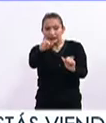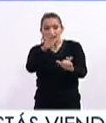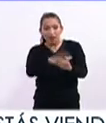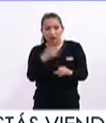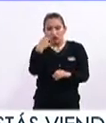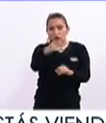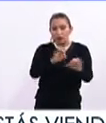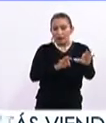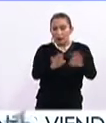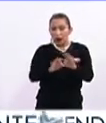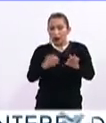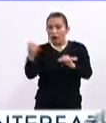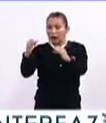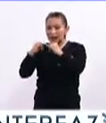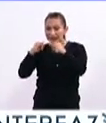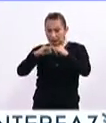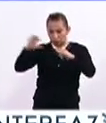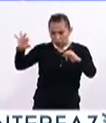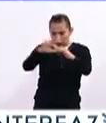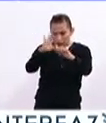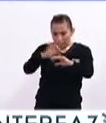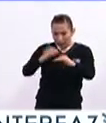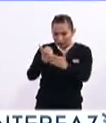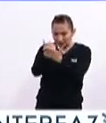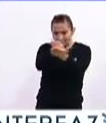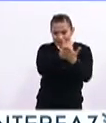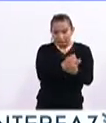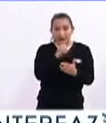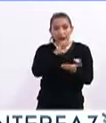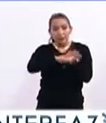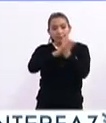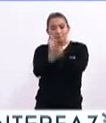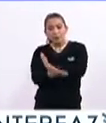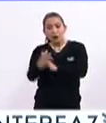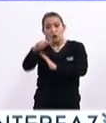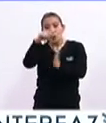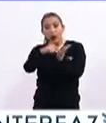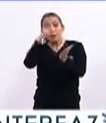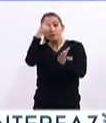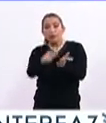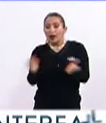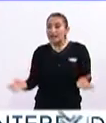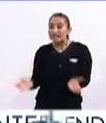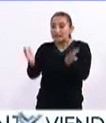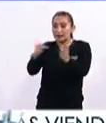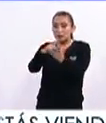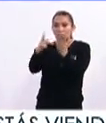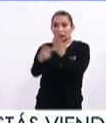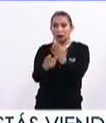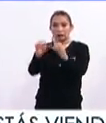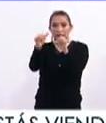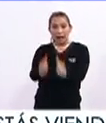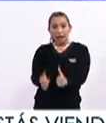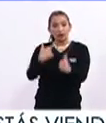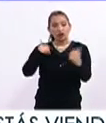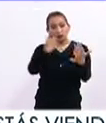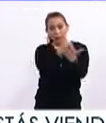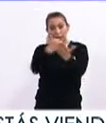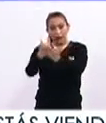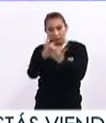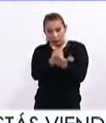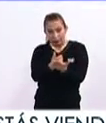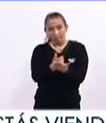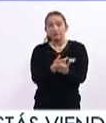máximo el trabajo interinstitucional, además de convertirse en plataforma para el impulso de proyectos artísticos